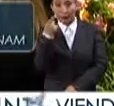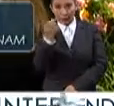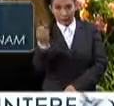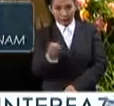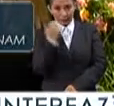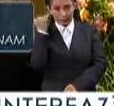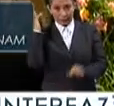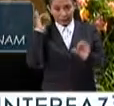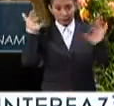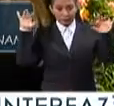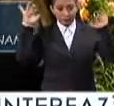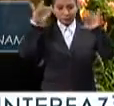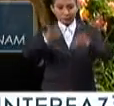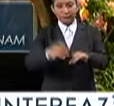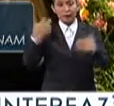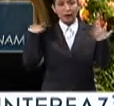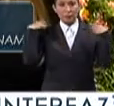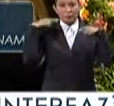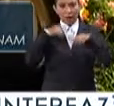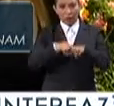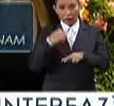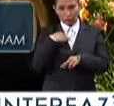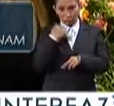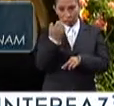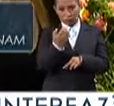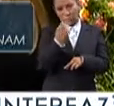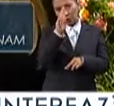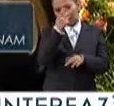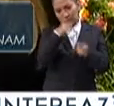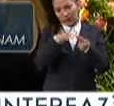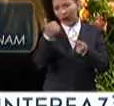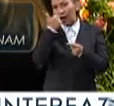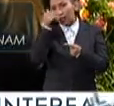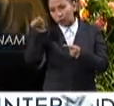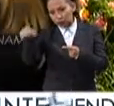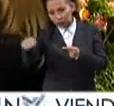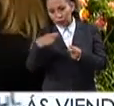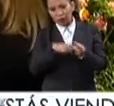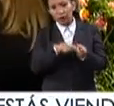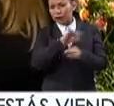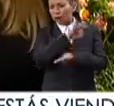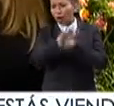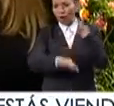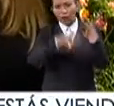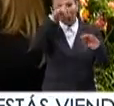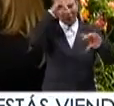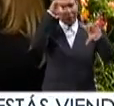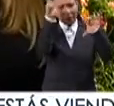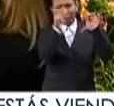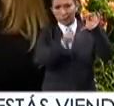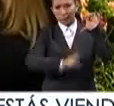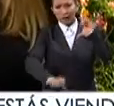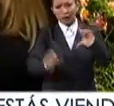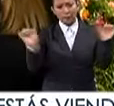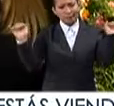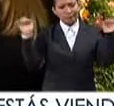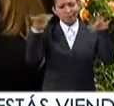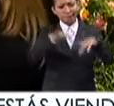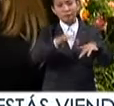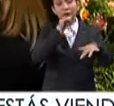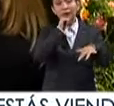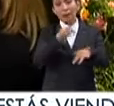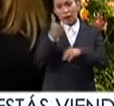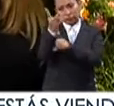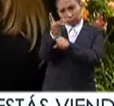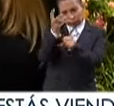congreso reúne académicos y alumnos de toda la república y también tenemos